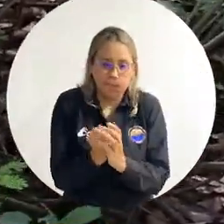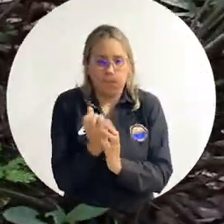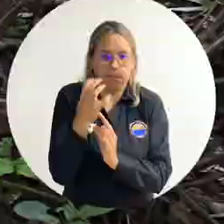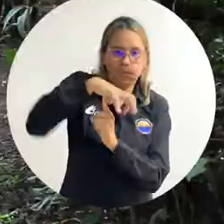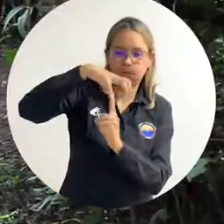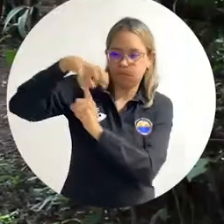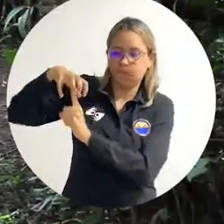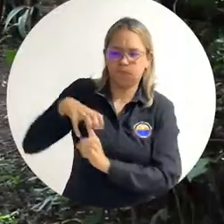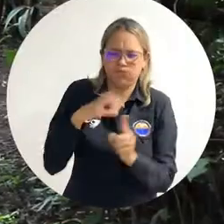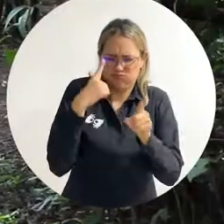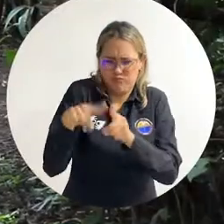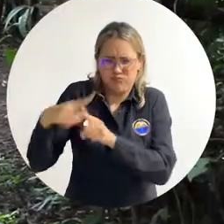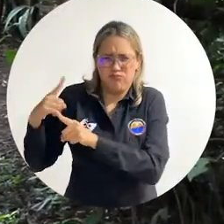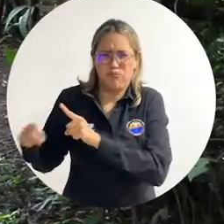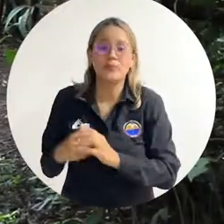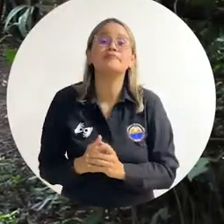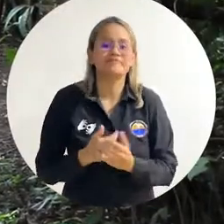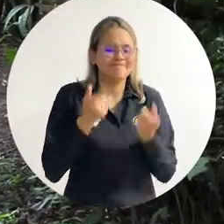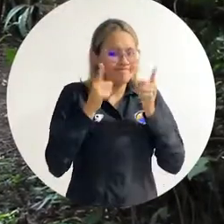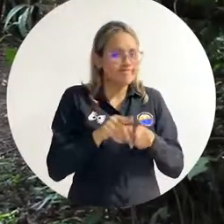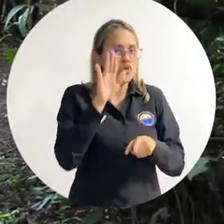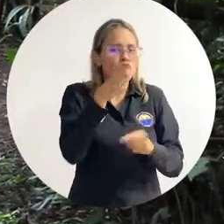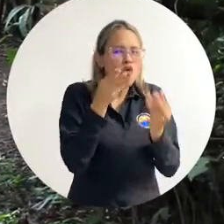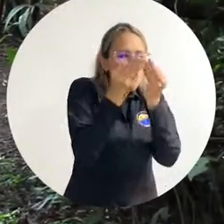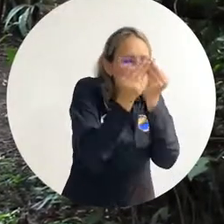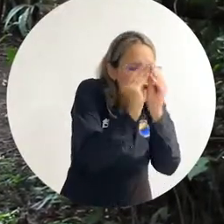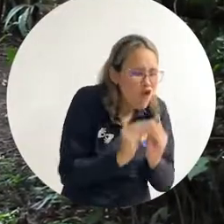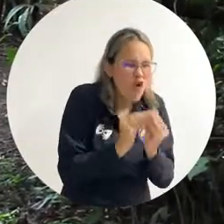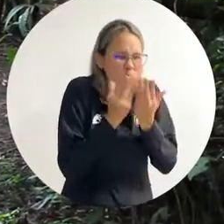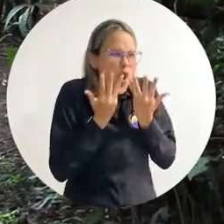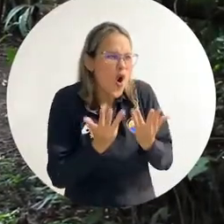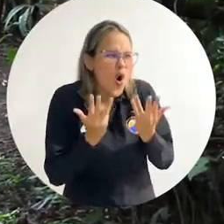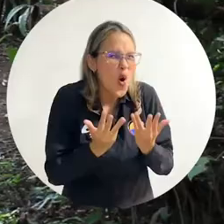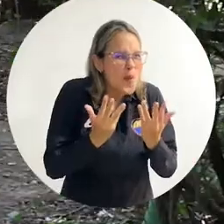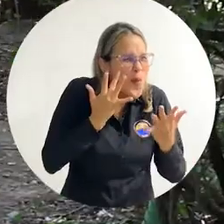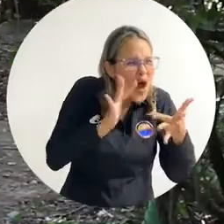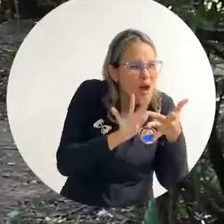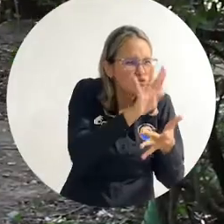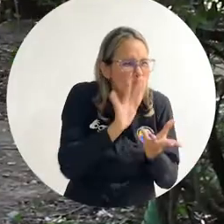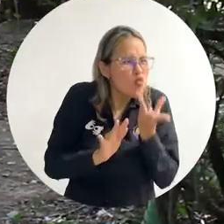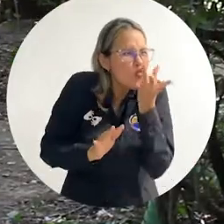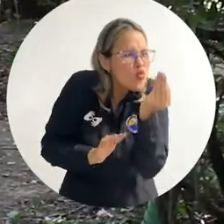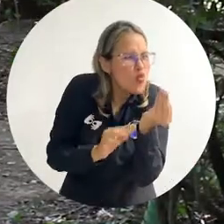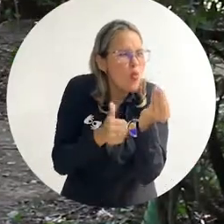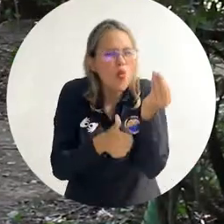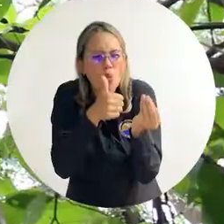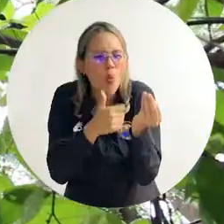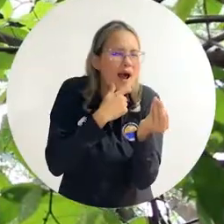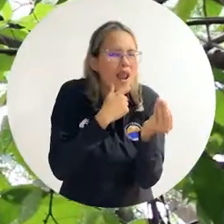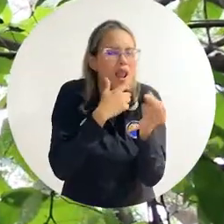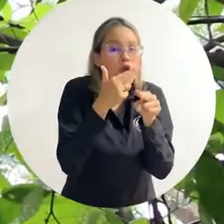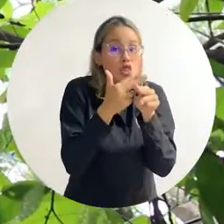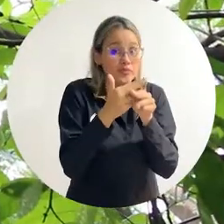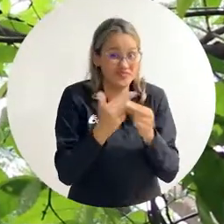demasiada variedad. Estoy revisando los caracteres morfológicos de esta especie para saber a qué familia y cómo se llama.